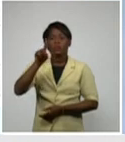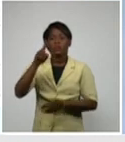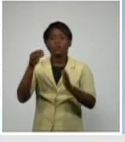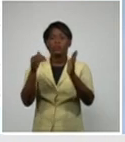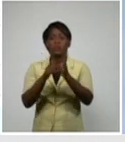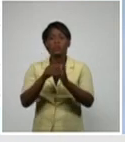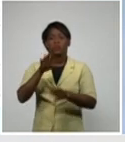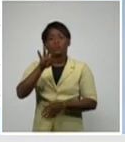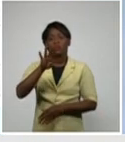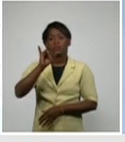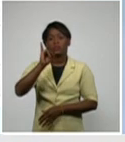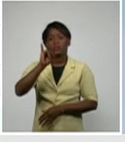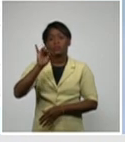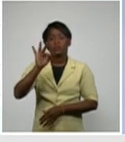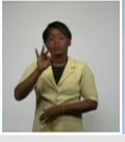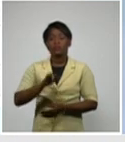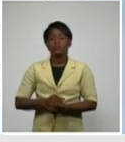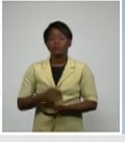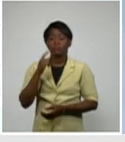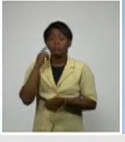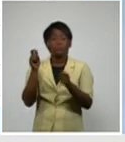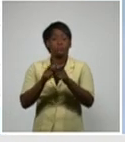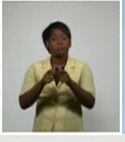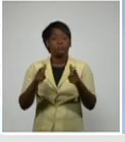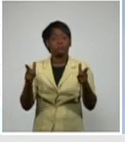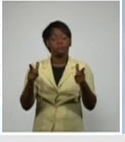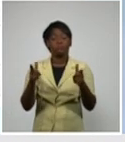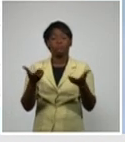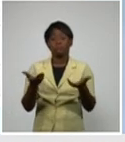181.468, que esto hace que sumen ya